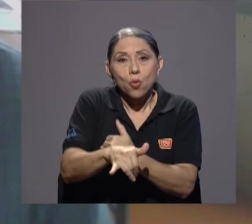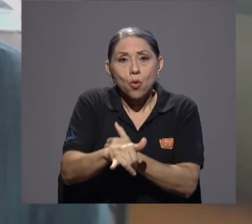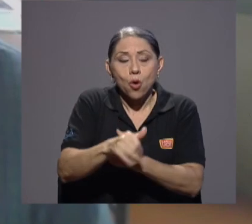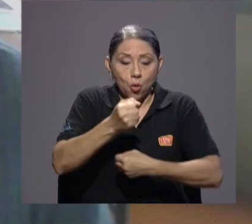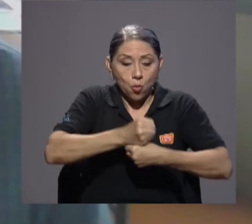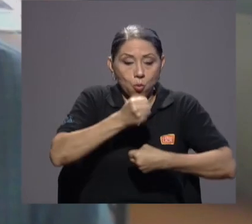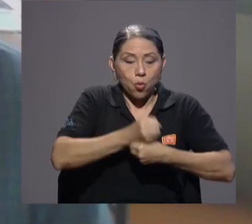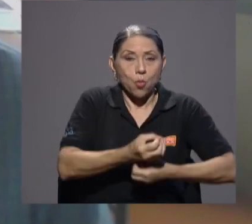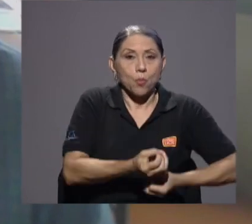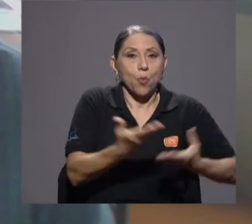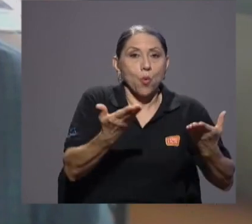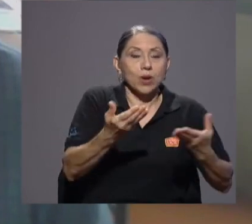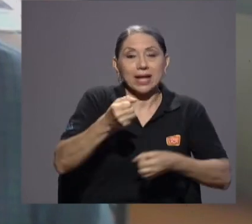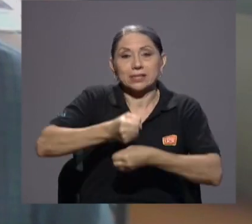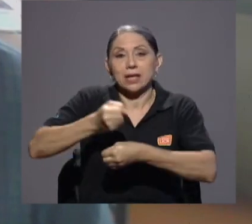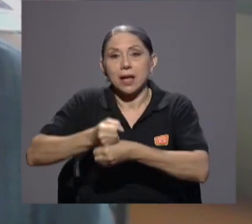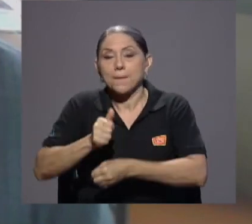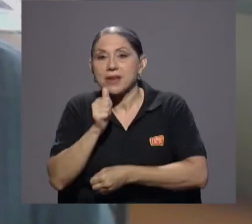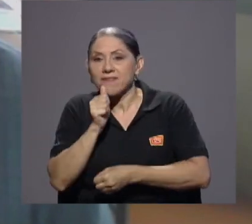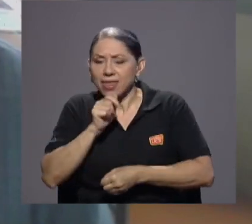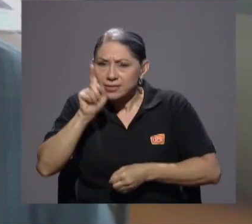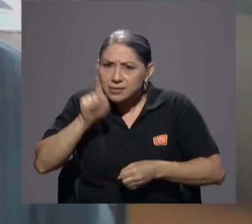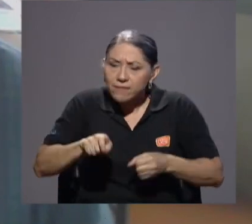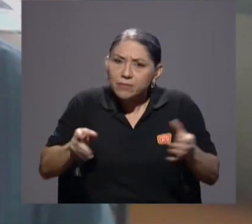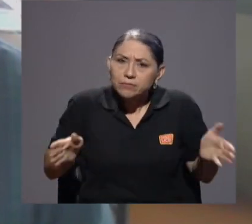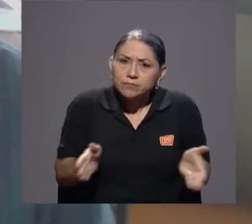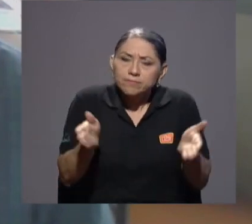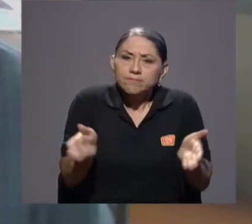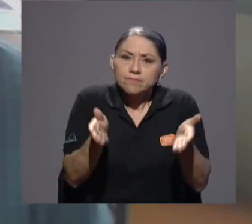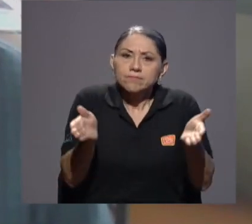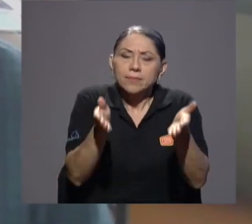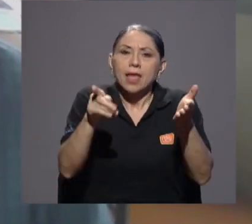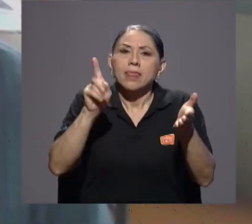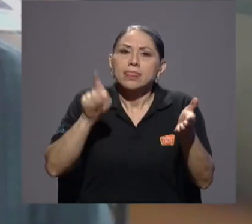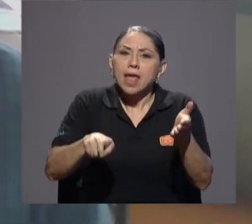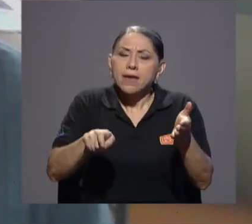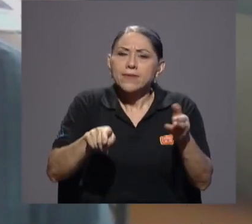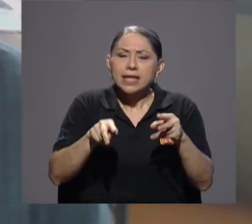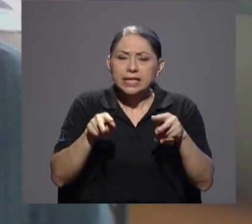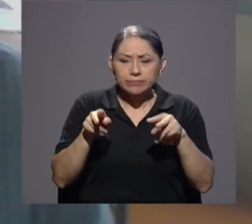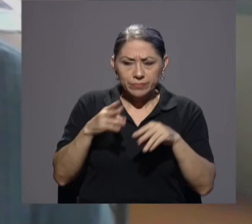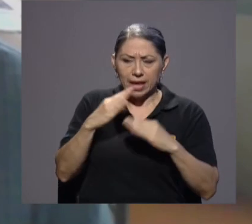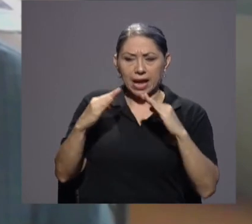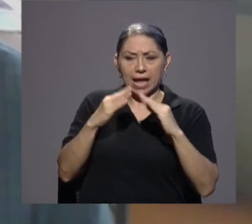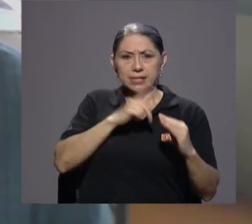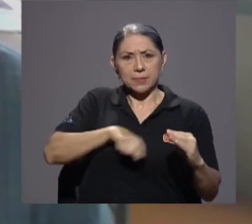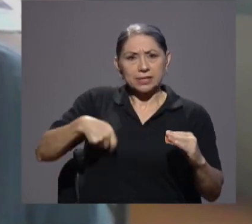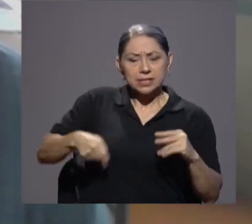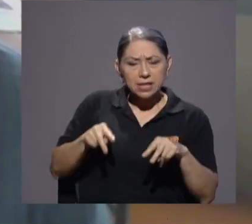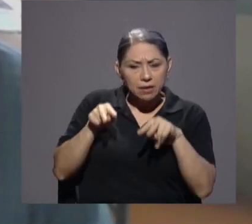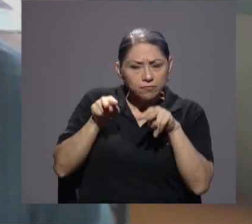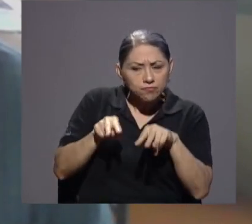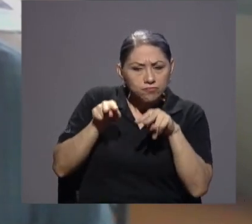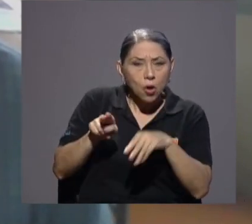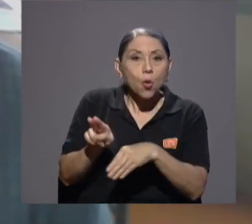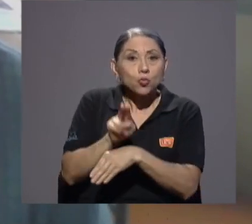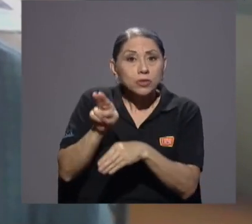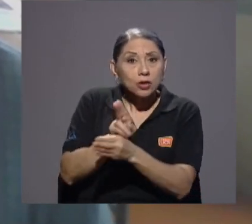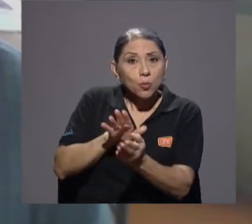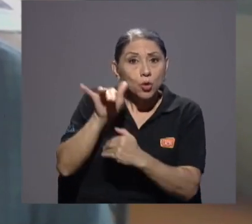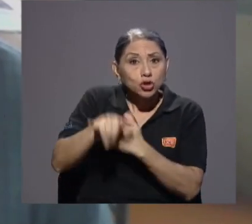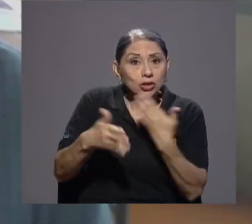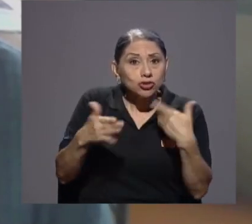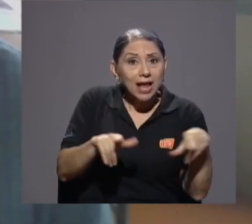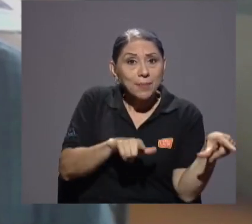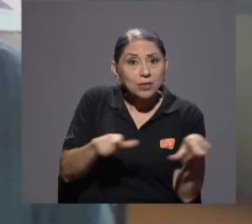tanto públicas como privadas. Para ello tiene que haber un fuerte seguimiento desde Casa Presidencial, impulsando los proyectos que ya están